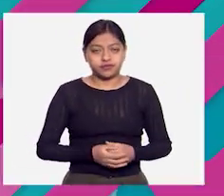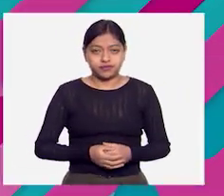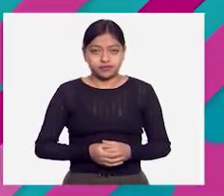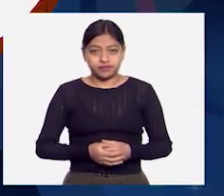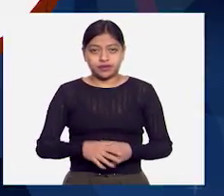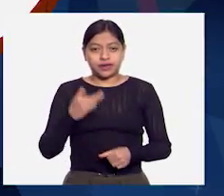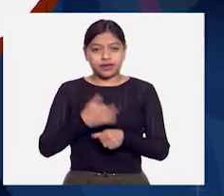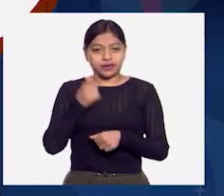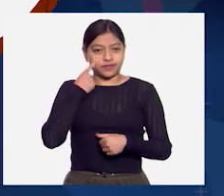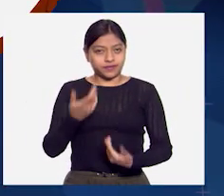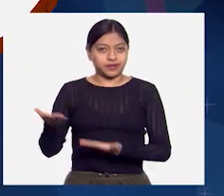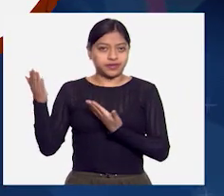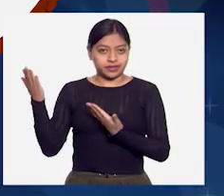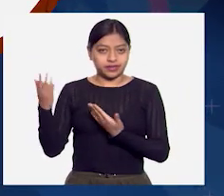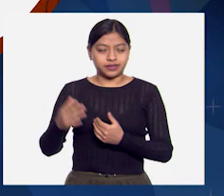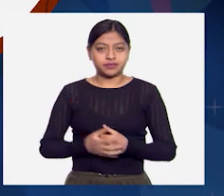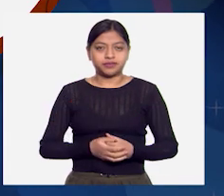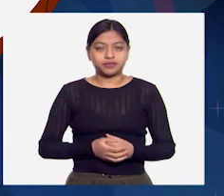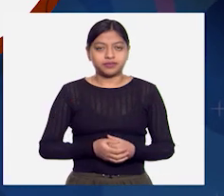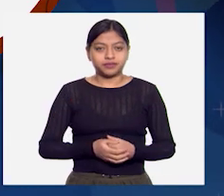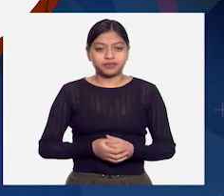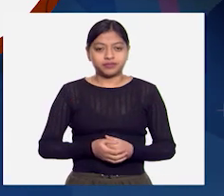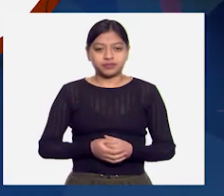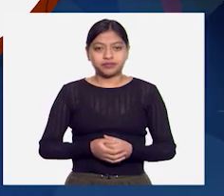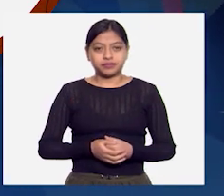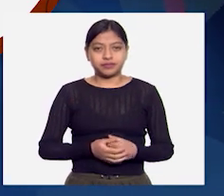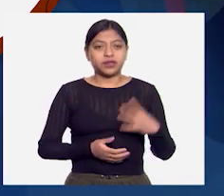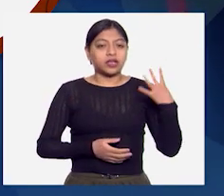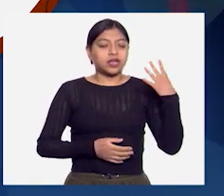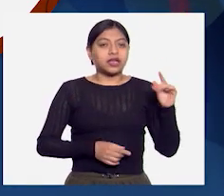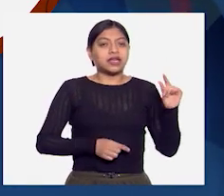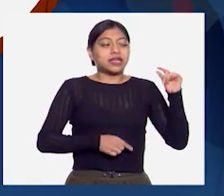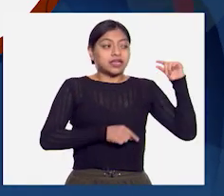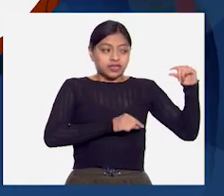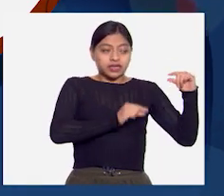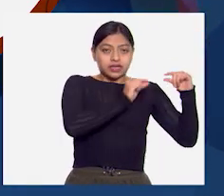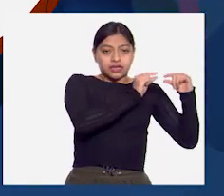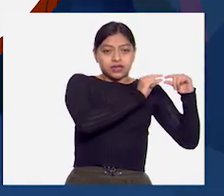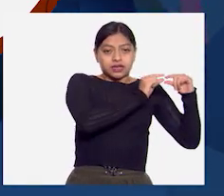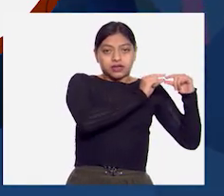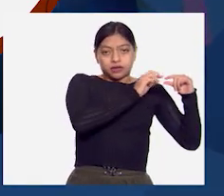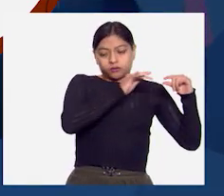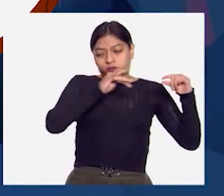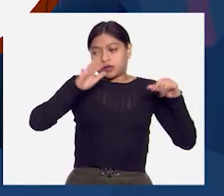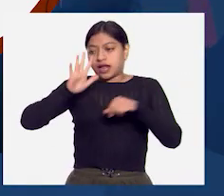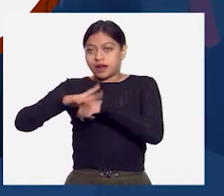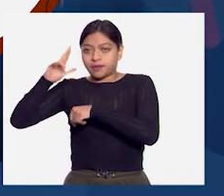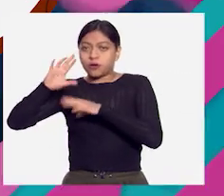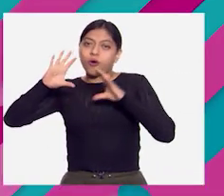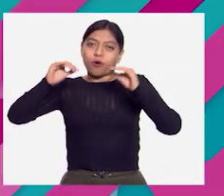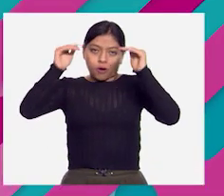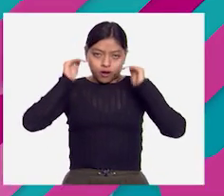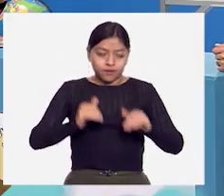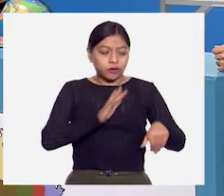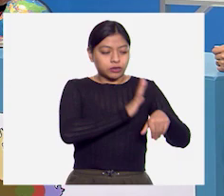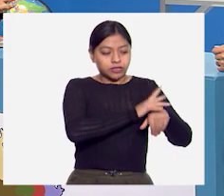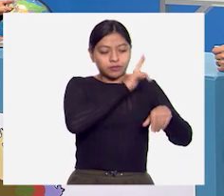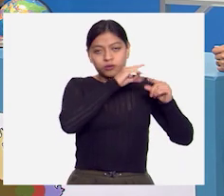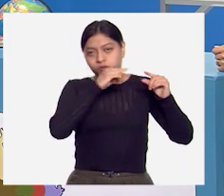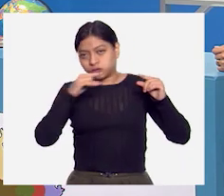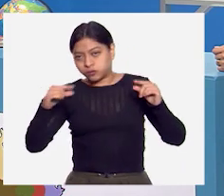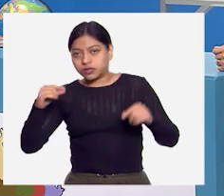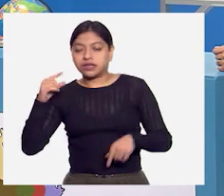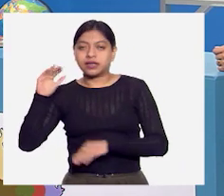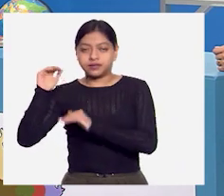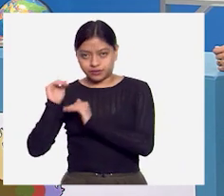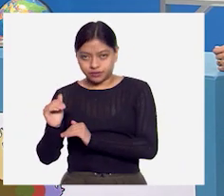Aquí los tenemos ya y podemos verlos en cualquiera de los dos sentidos, ¿cierto? Esto nos sirve para encontrar cuál es el dato